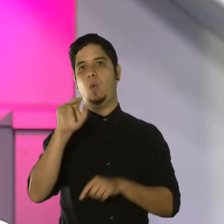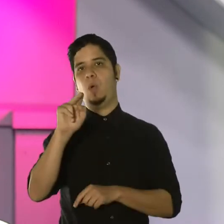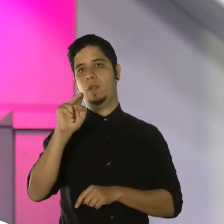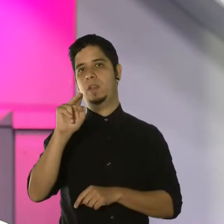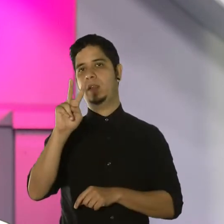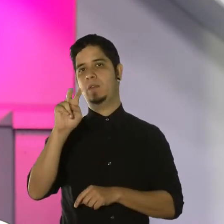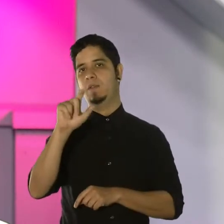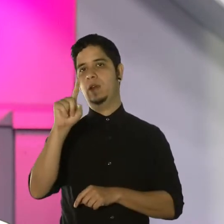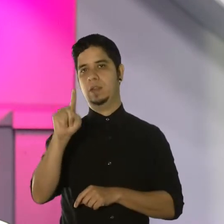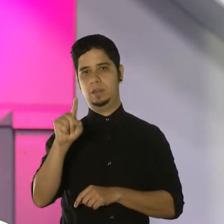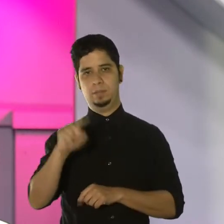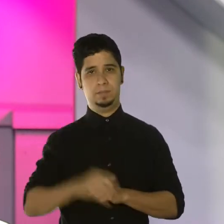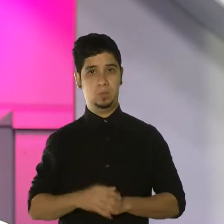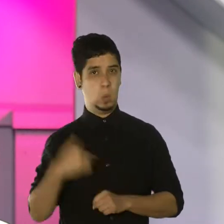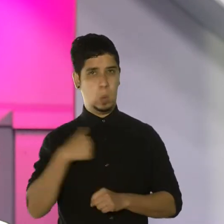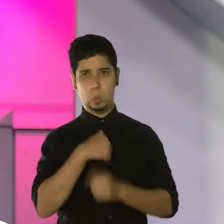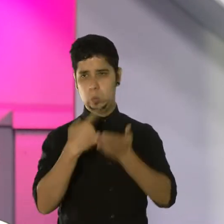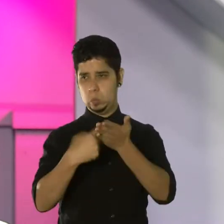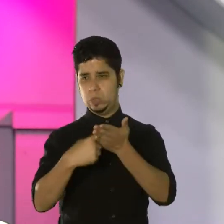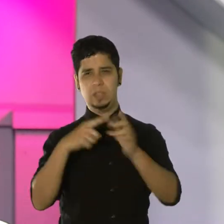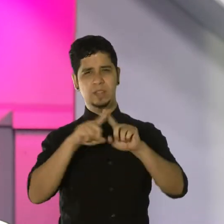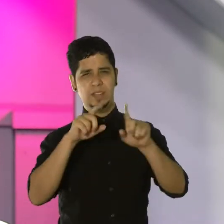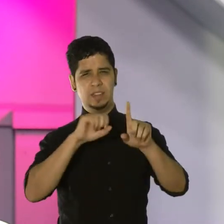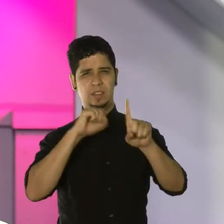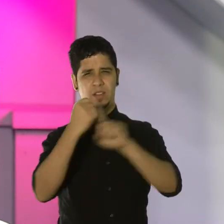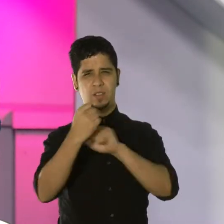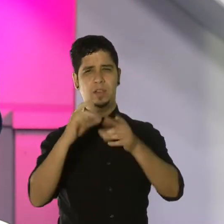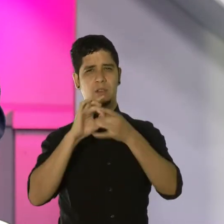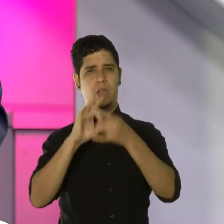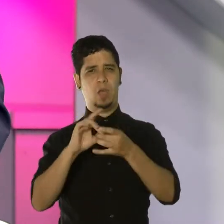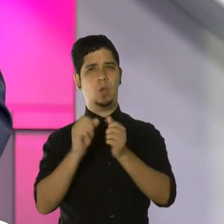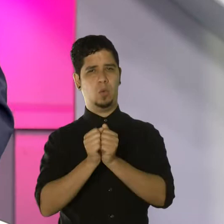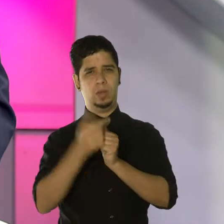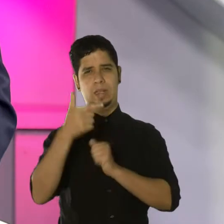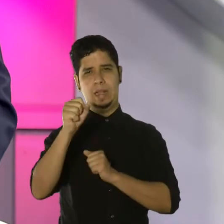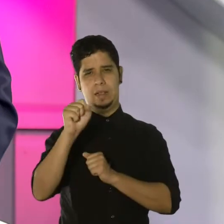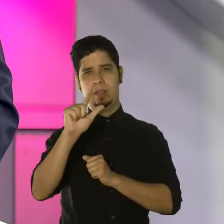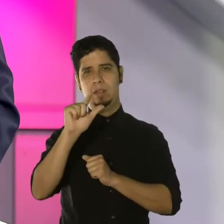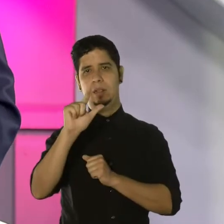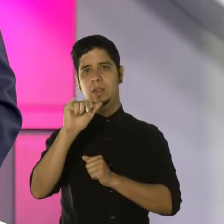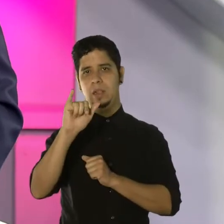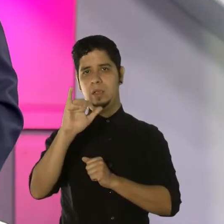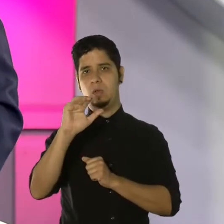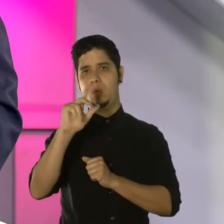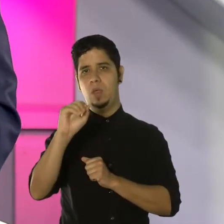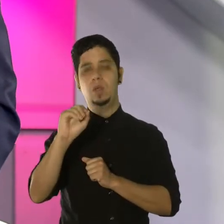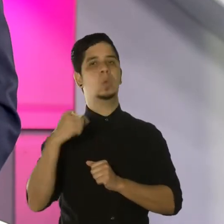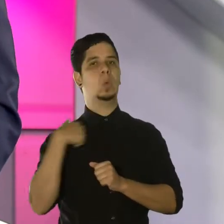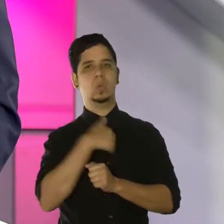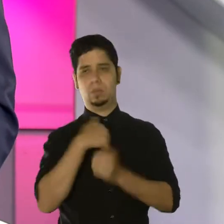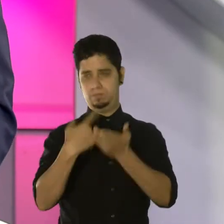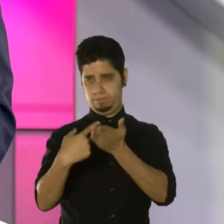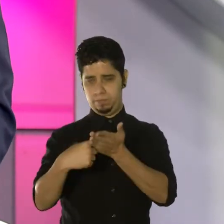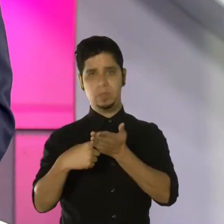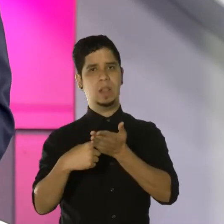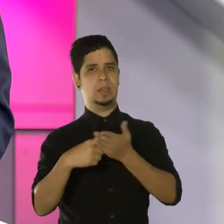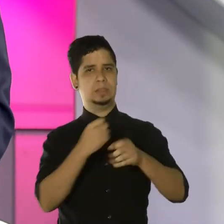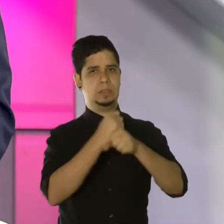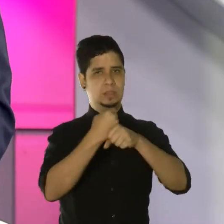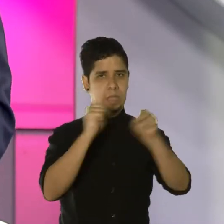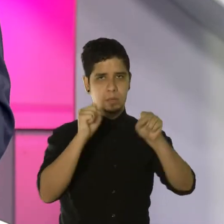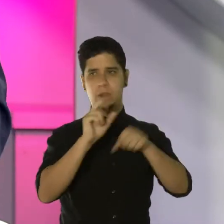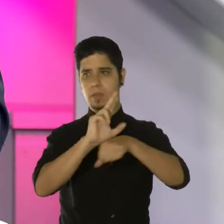estamos hablando sobre diferentes asuntos. En esta ocasión estábamos hablando sobre la seguridad en el uso y manejo del